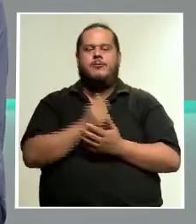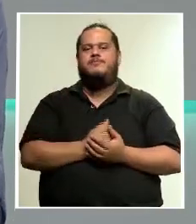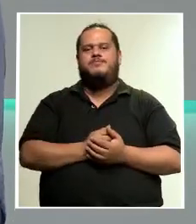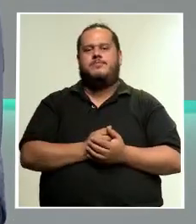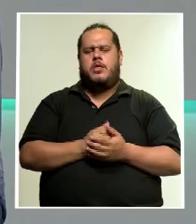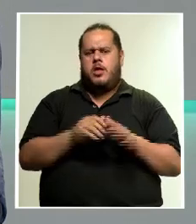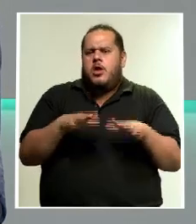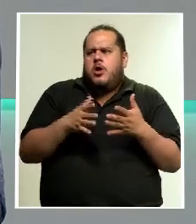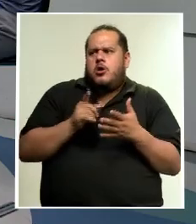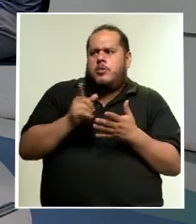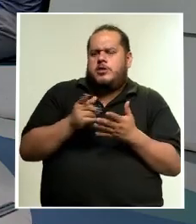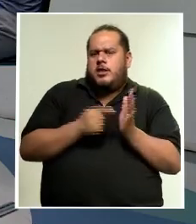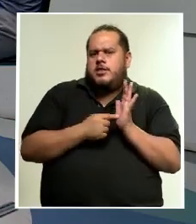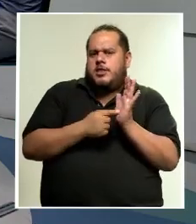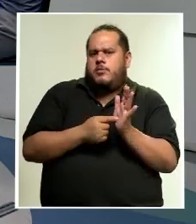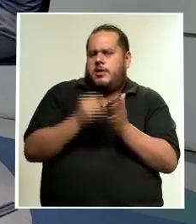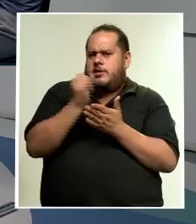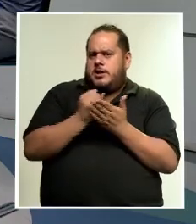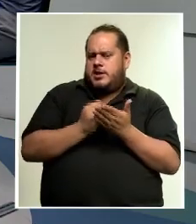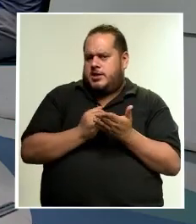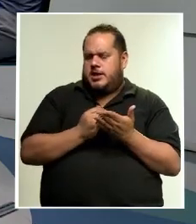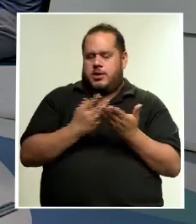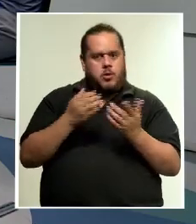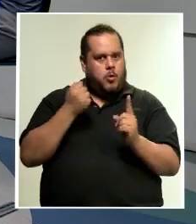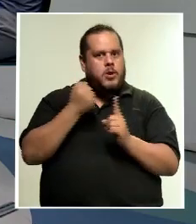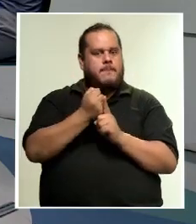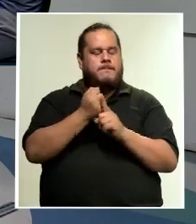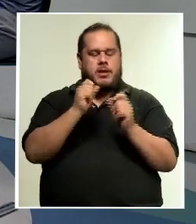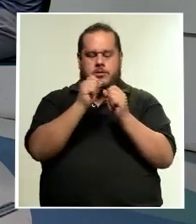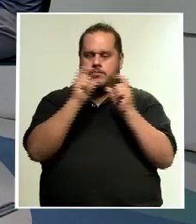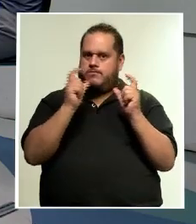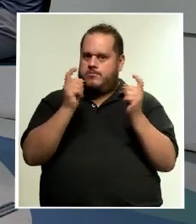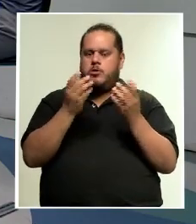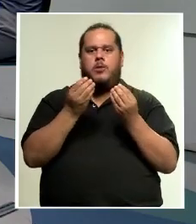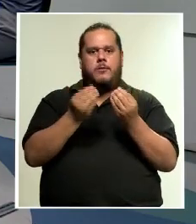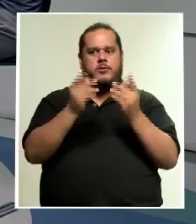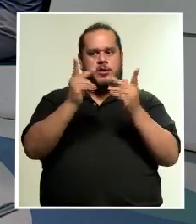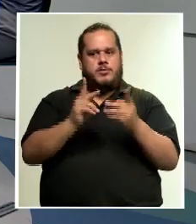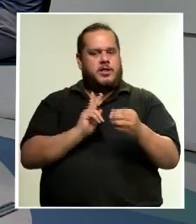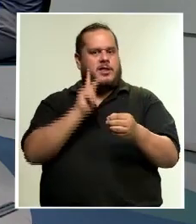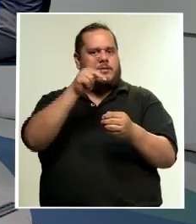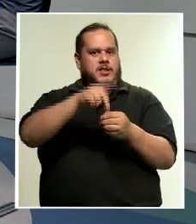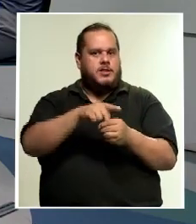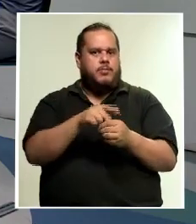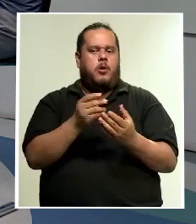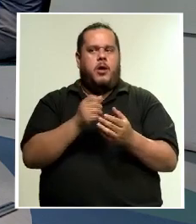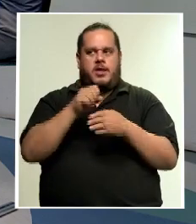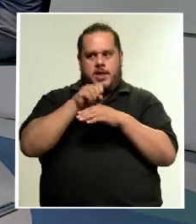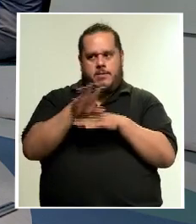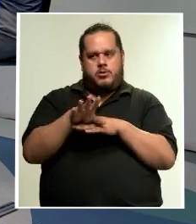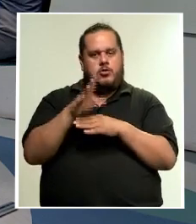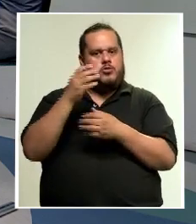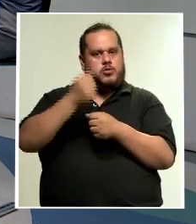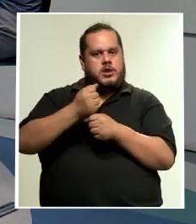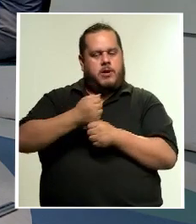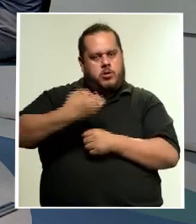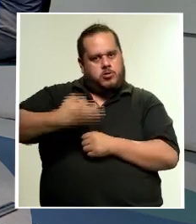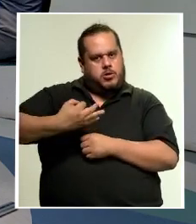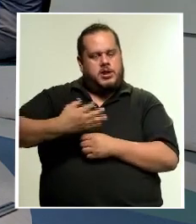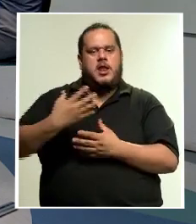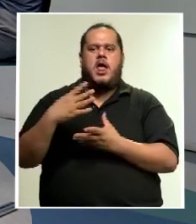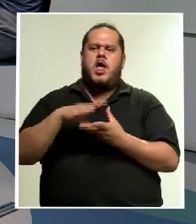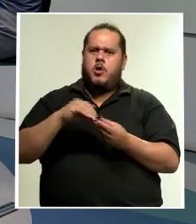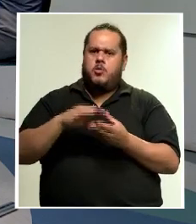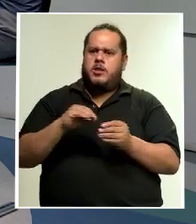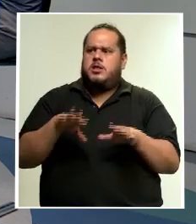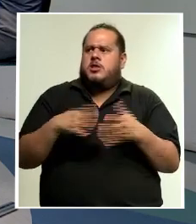¿Cómo ha sido esta muestra artística? Ha sido un impacto increíble la cantidad de gente que participó, que mandó sus obras originales. Randall, cuéntenos cómo